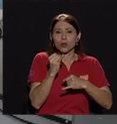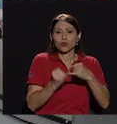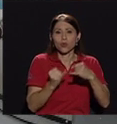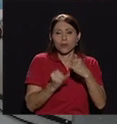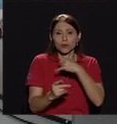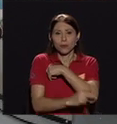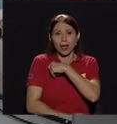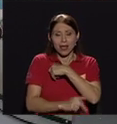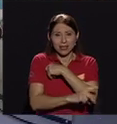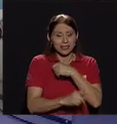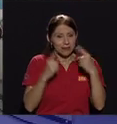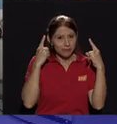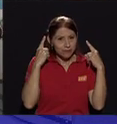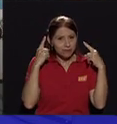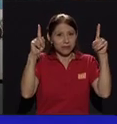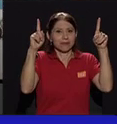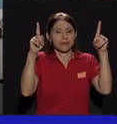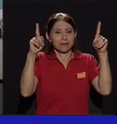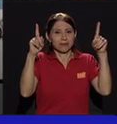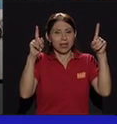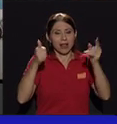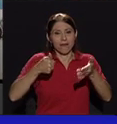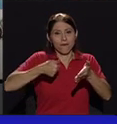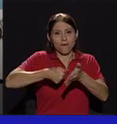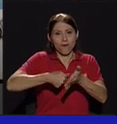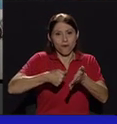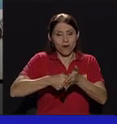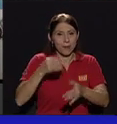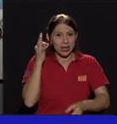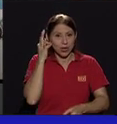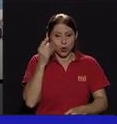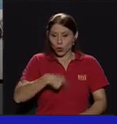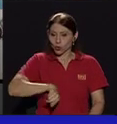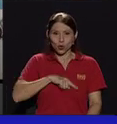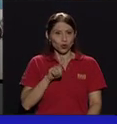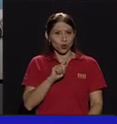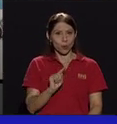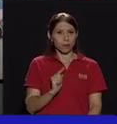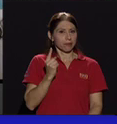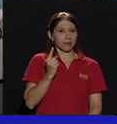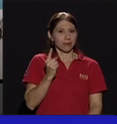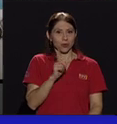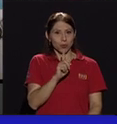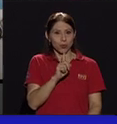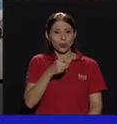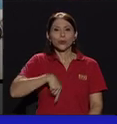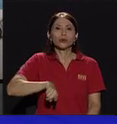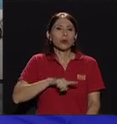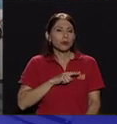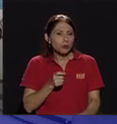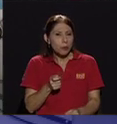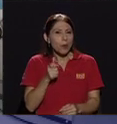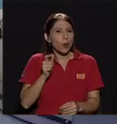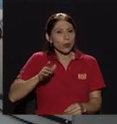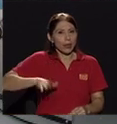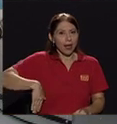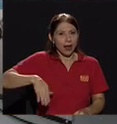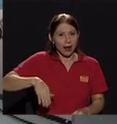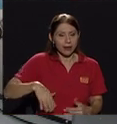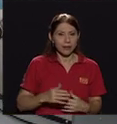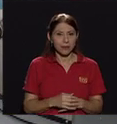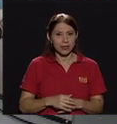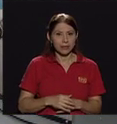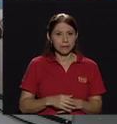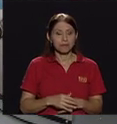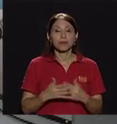el sufragio femenino. No fuimos pioneros, ¿verdad? Llegamos un poco tardíamente.